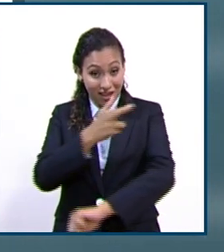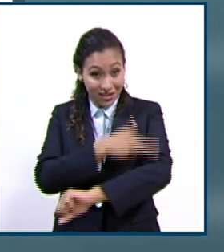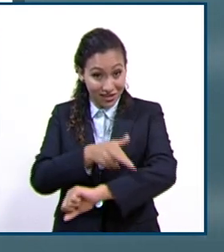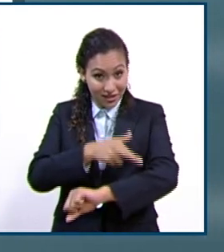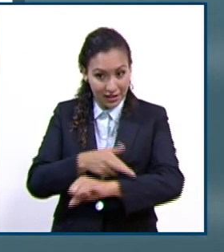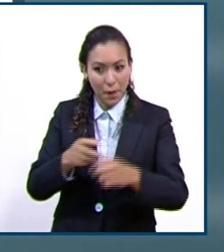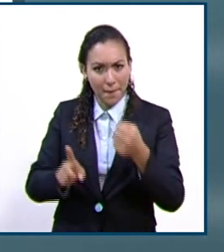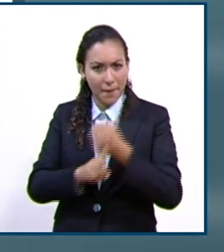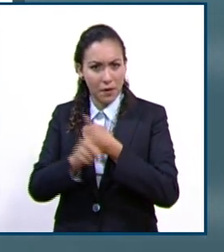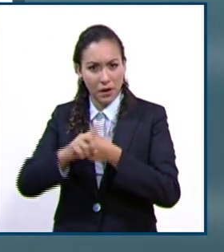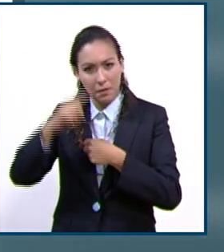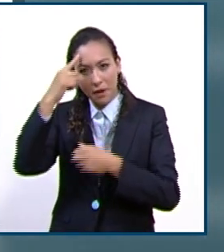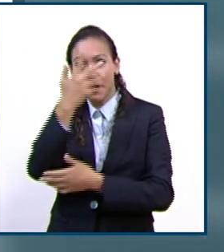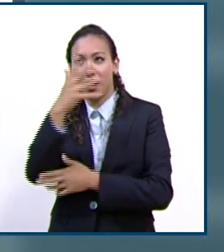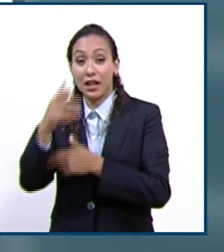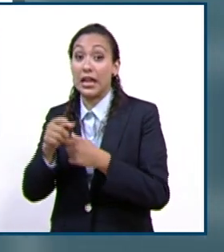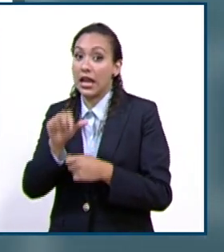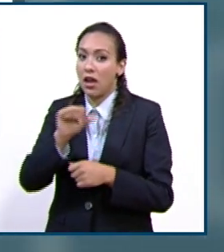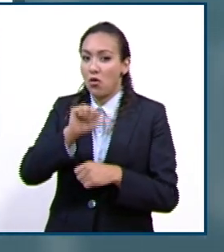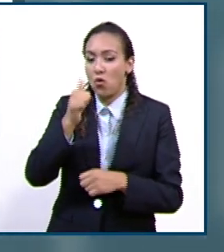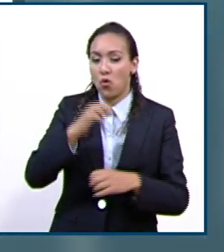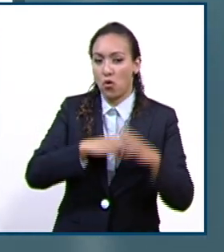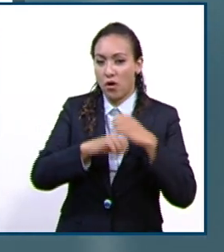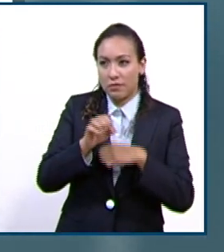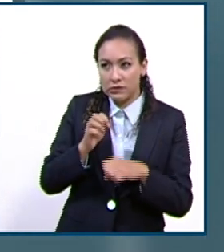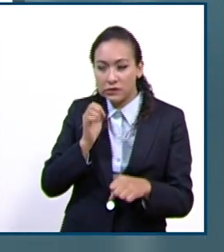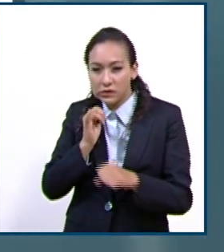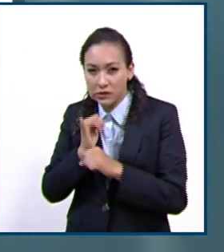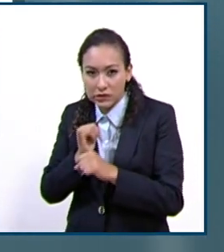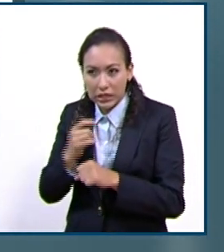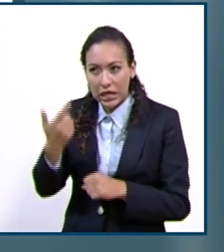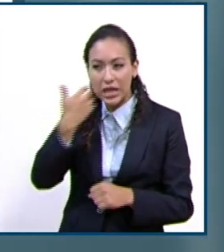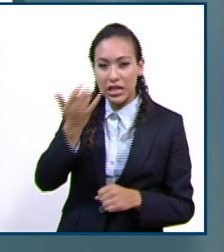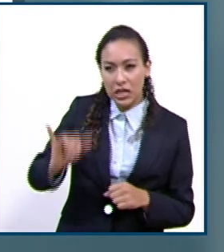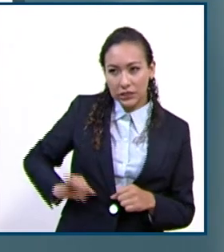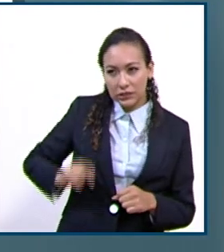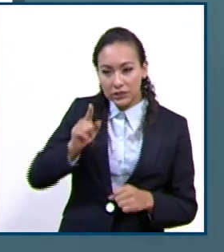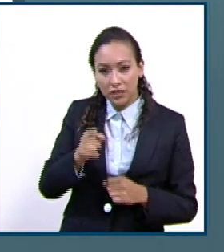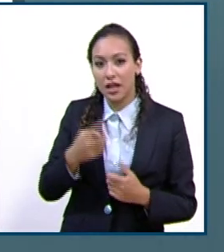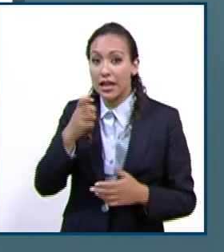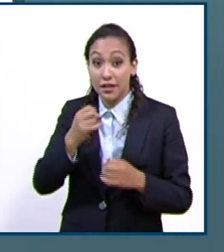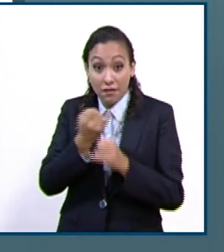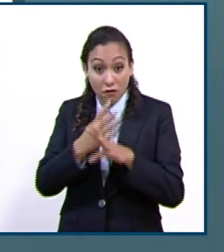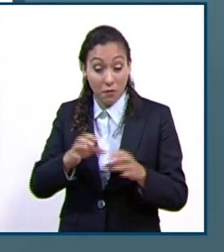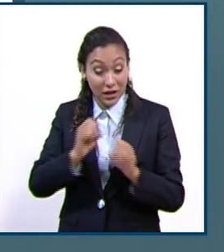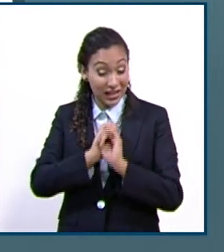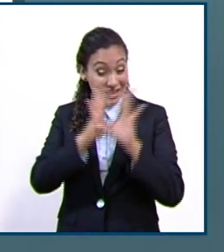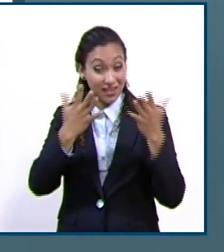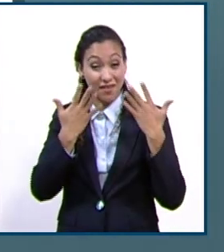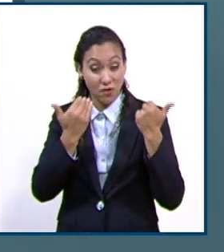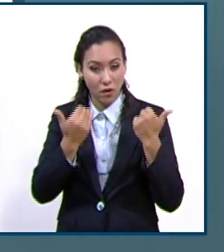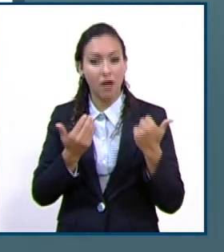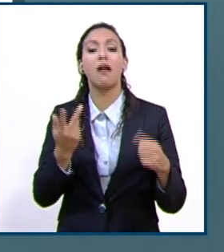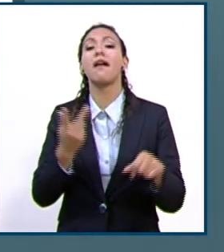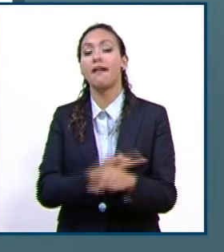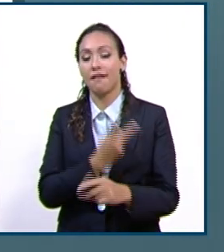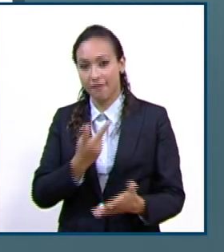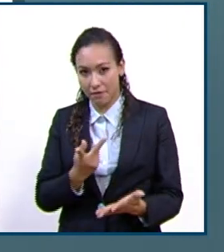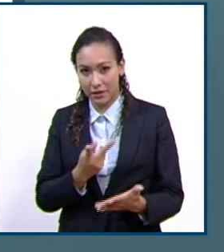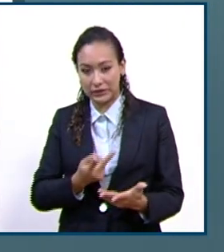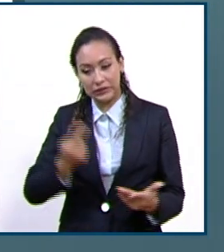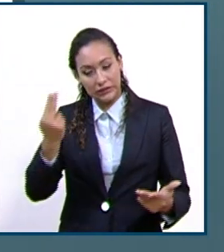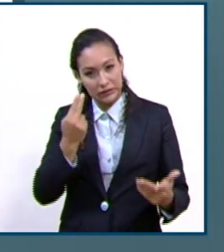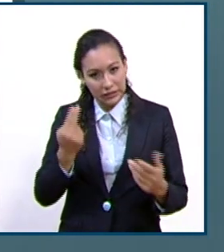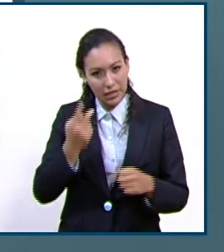medio ambiente y otros intereses y los daños o riesgos no sean claros por falta de información, deberá prevalecer la interpretación